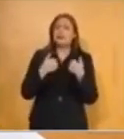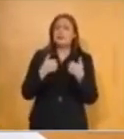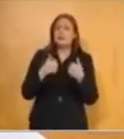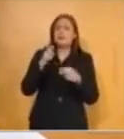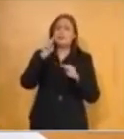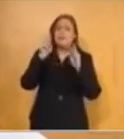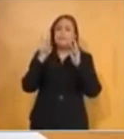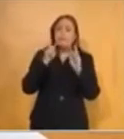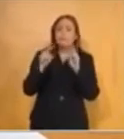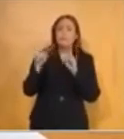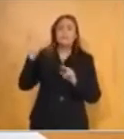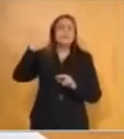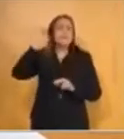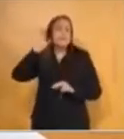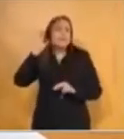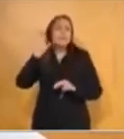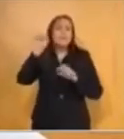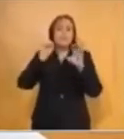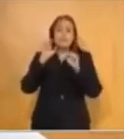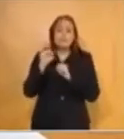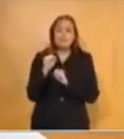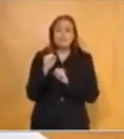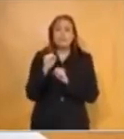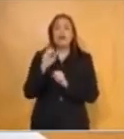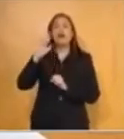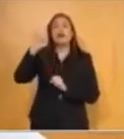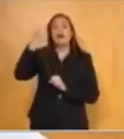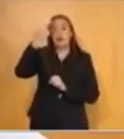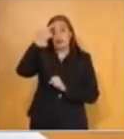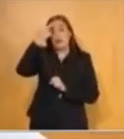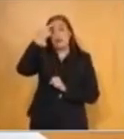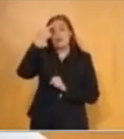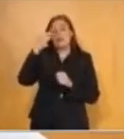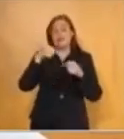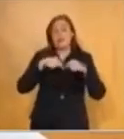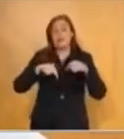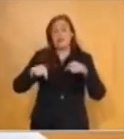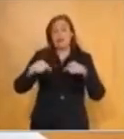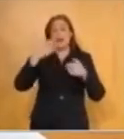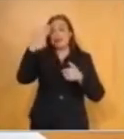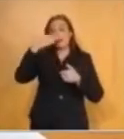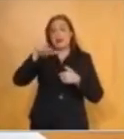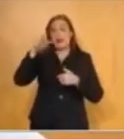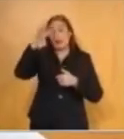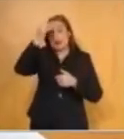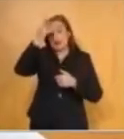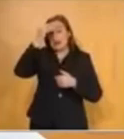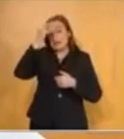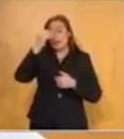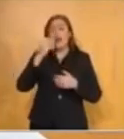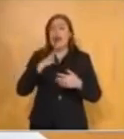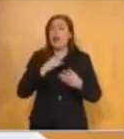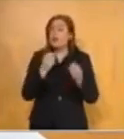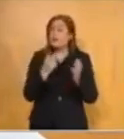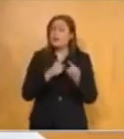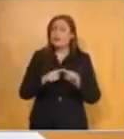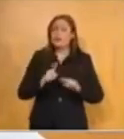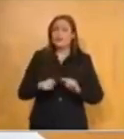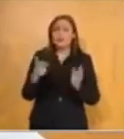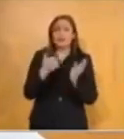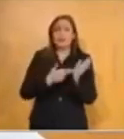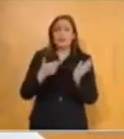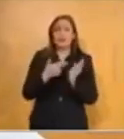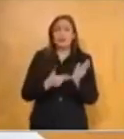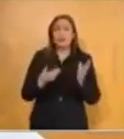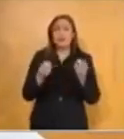diariamente. Recordemos que para hacerlo, en la actualidad existen muchas herramientas. Muchos de ustedes tal vez cuentan